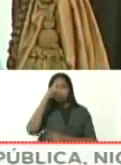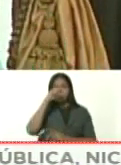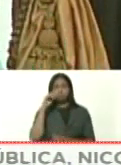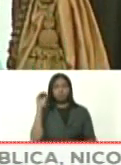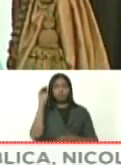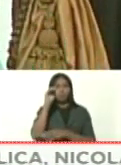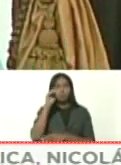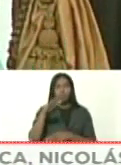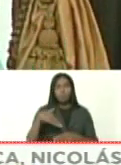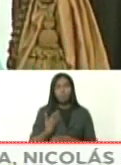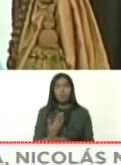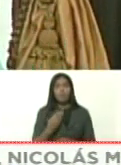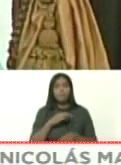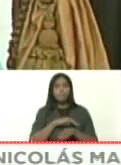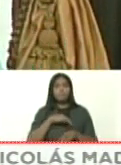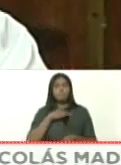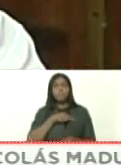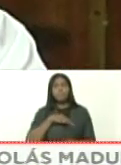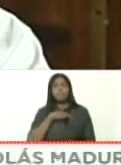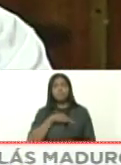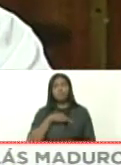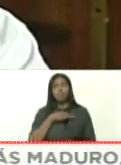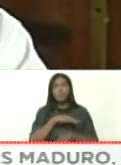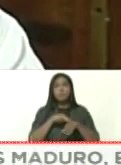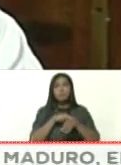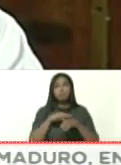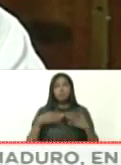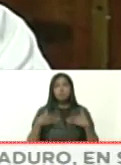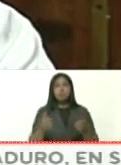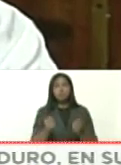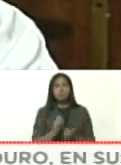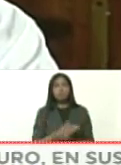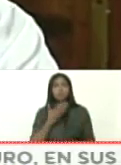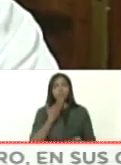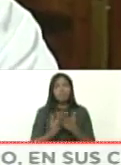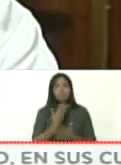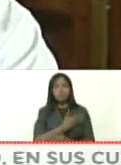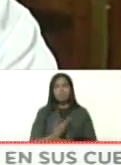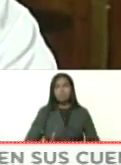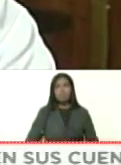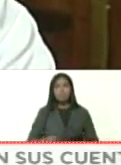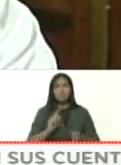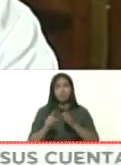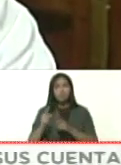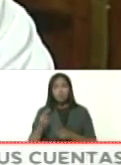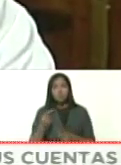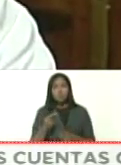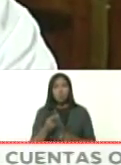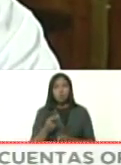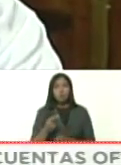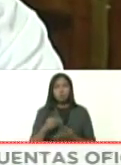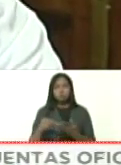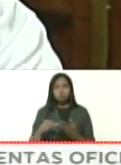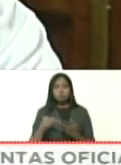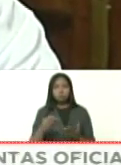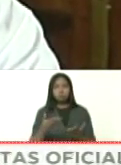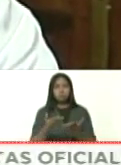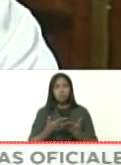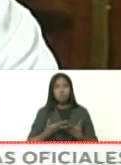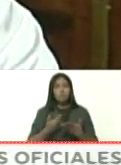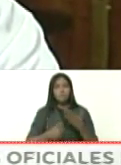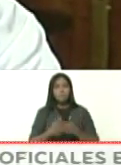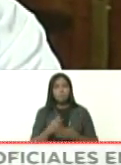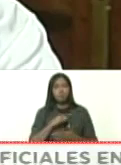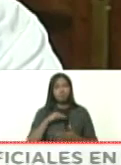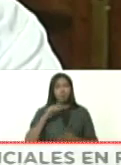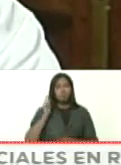de Salud, doctor Carlos Alvarado. Sí, gracias, presidente. Definitivamente, una de las cosas que usted nos ha instruido y que debemos hacer